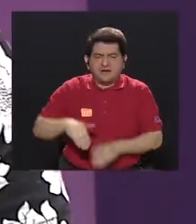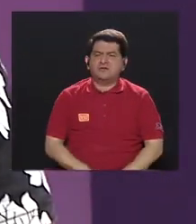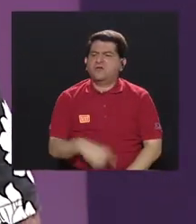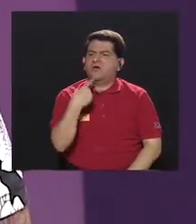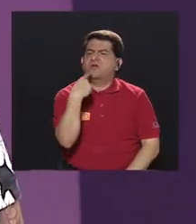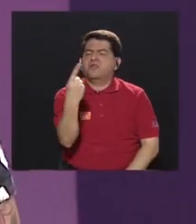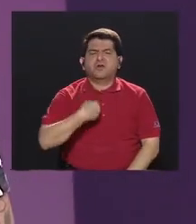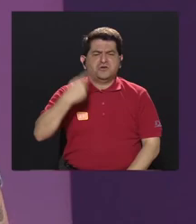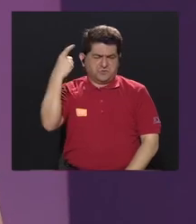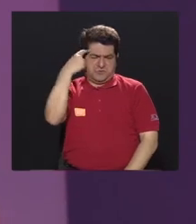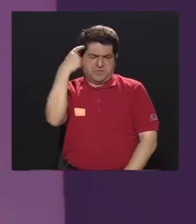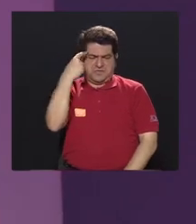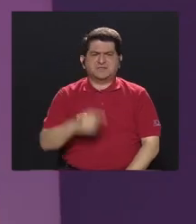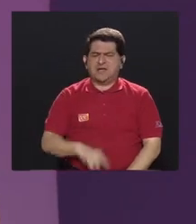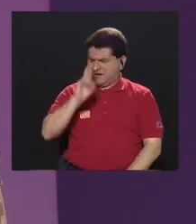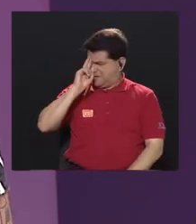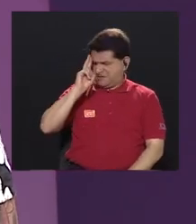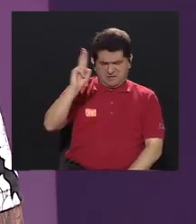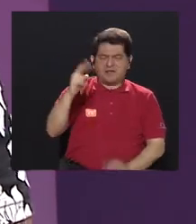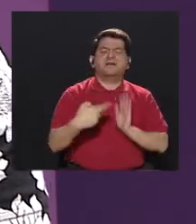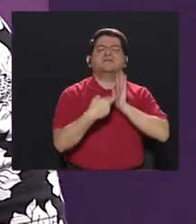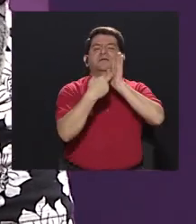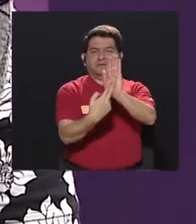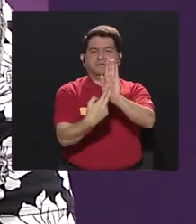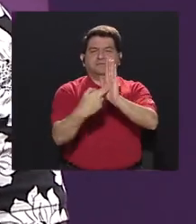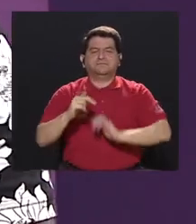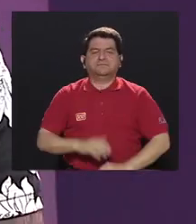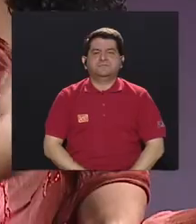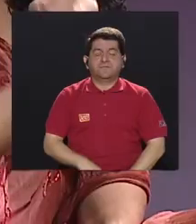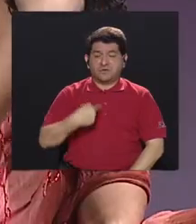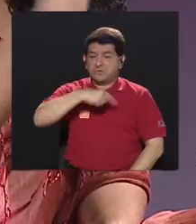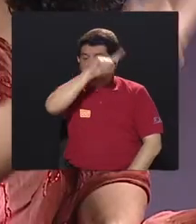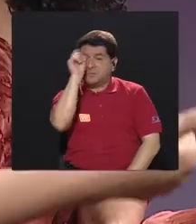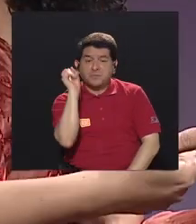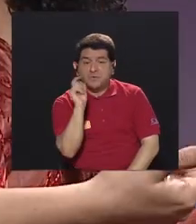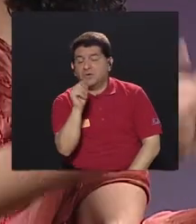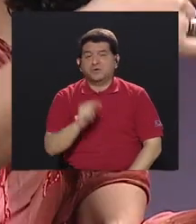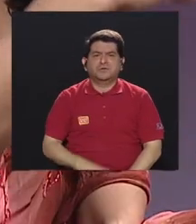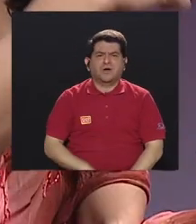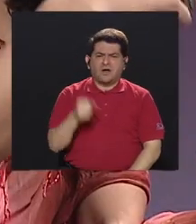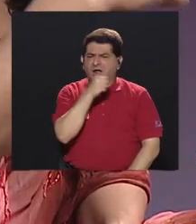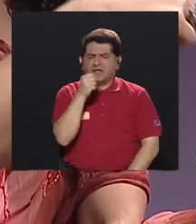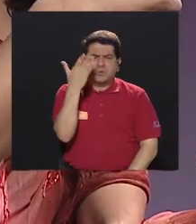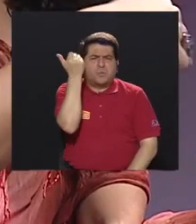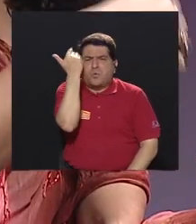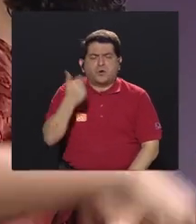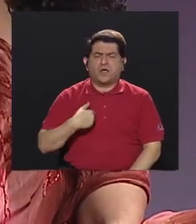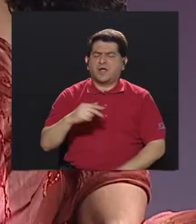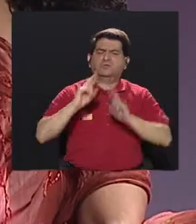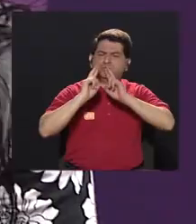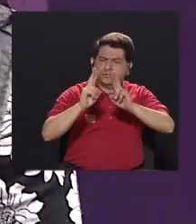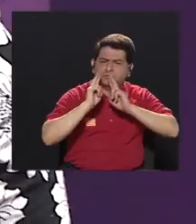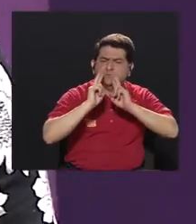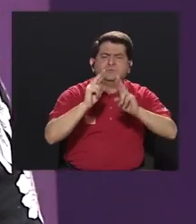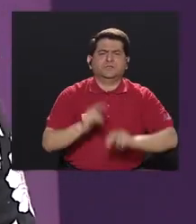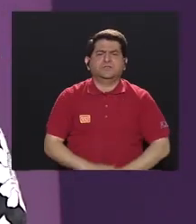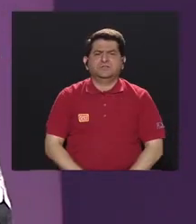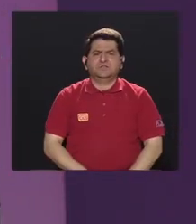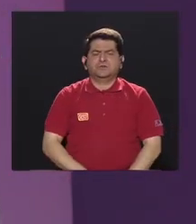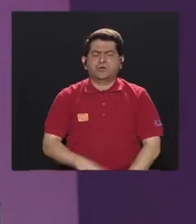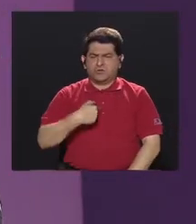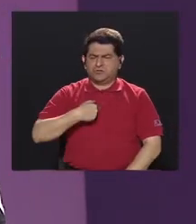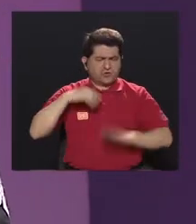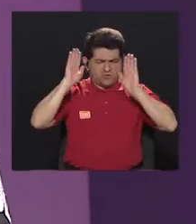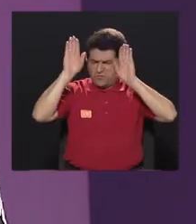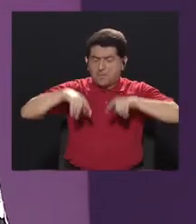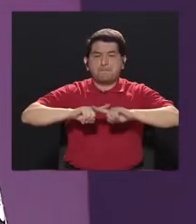diciendo lo que pienso y reverencia represento. Me preguntan por qué canto y esto les contesto. Quiero